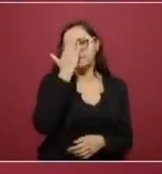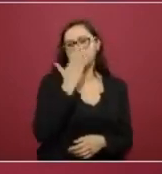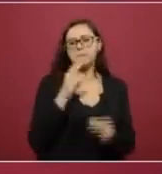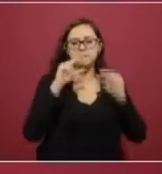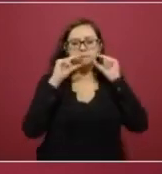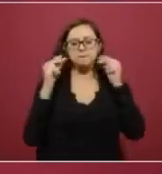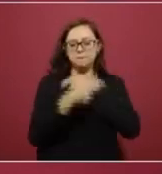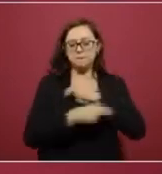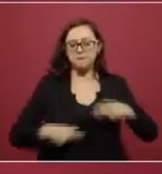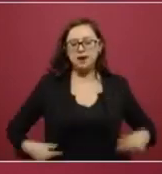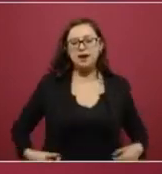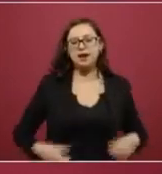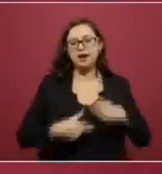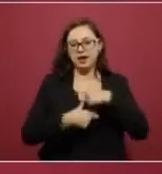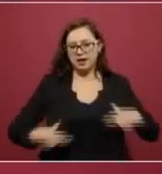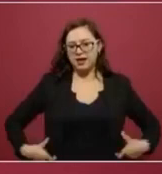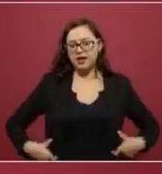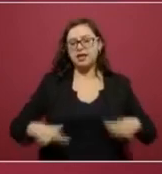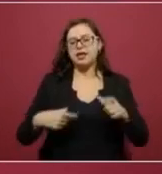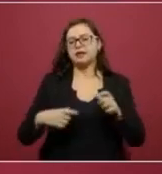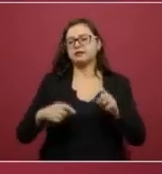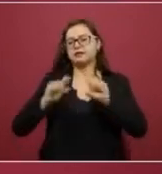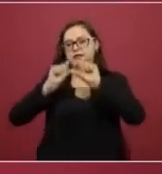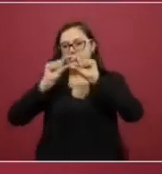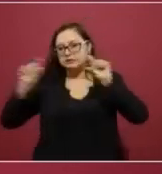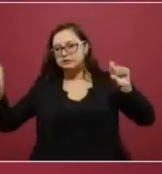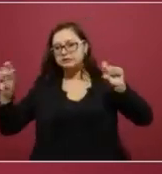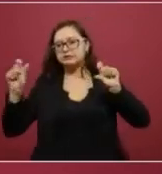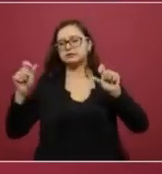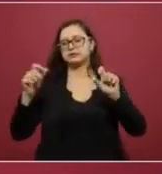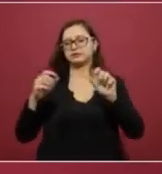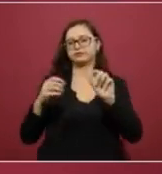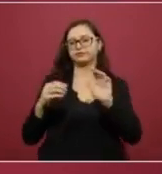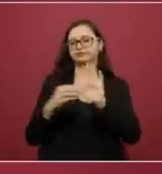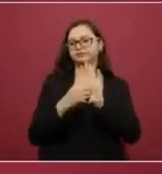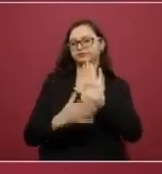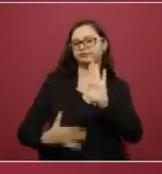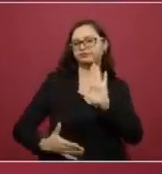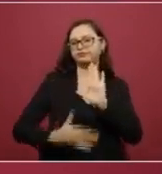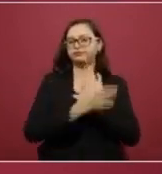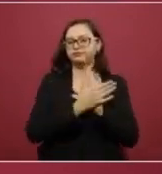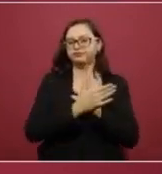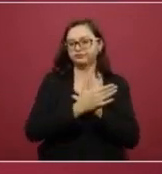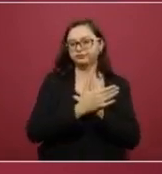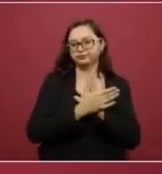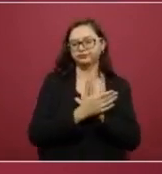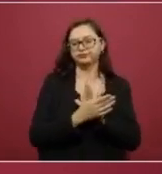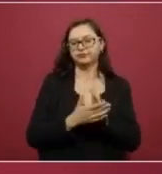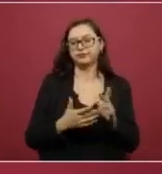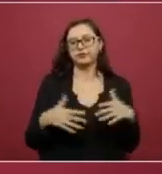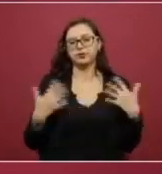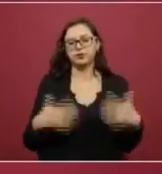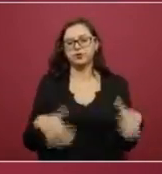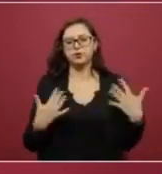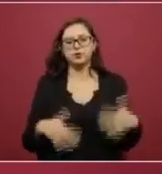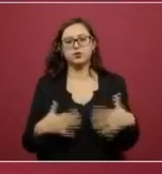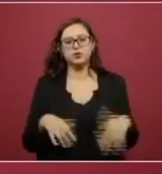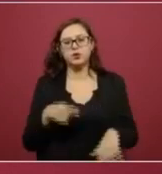Es un homenaje a un dirigente social extraordinario que